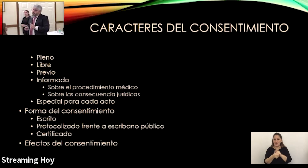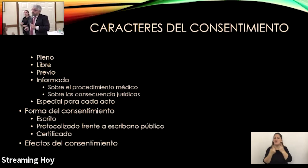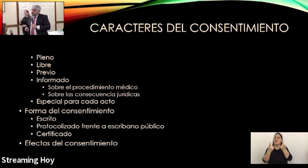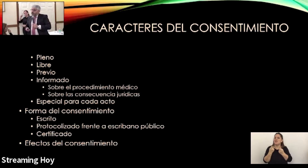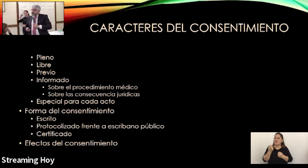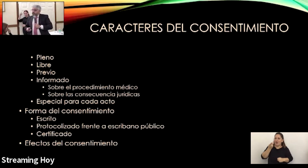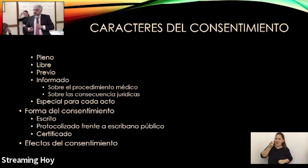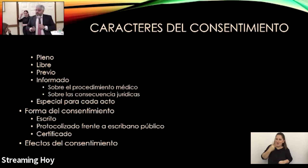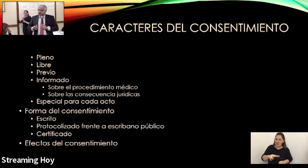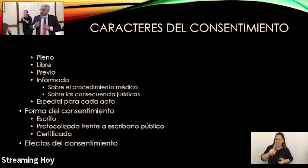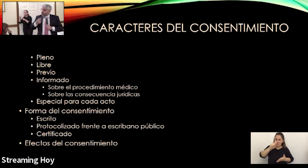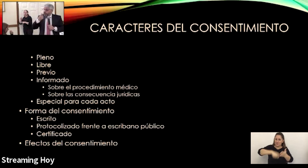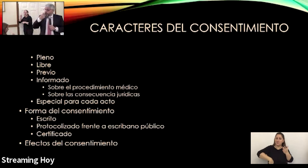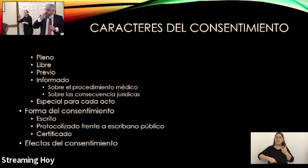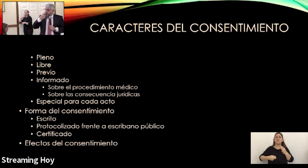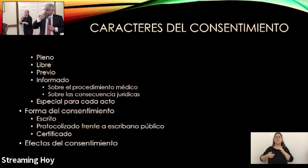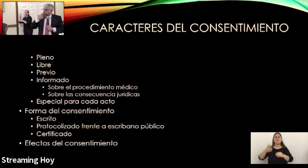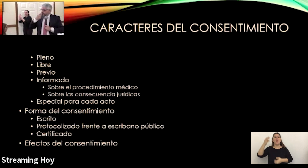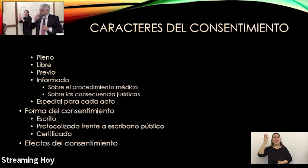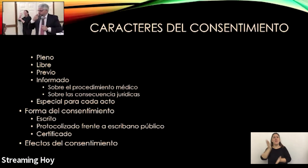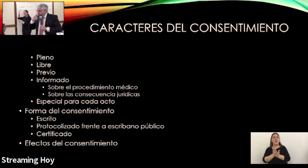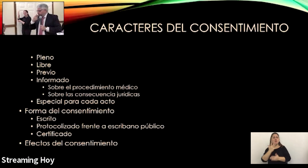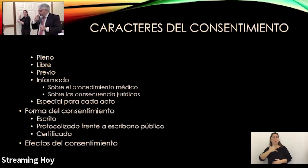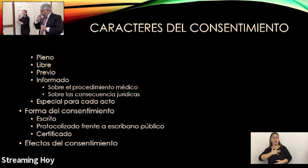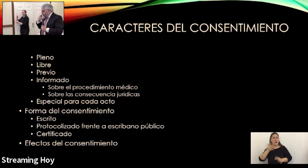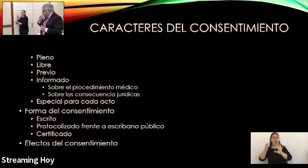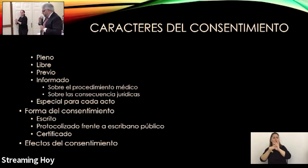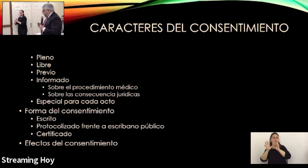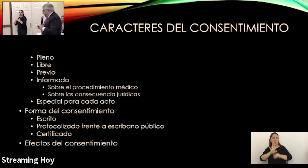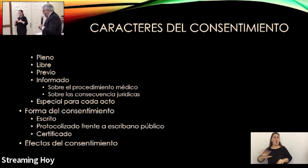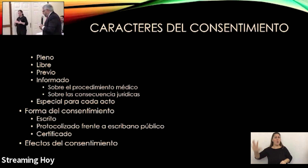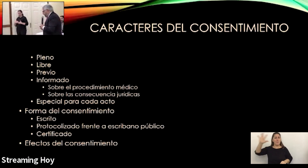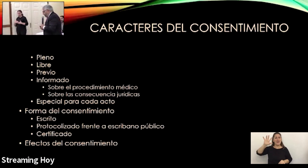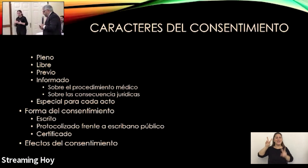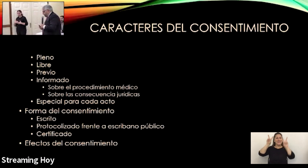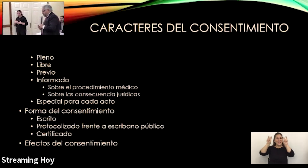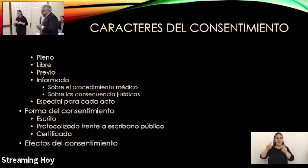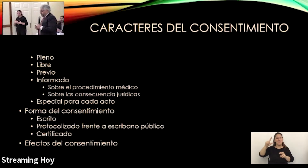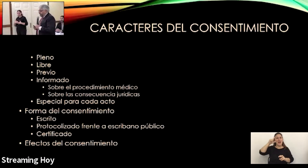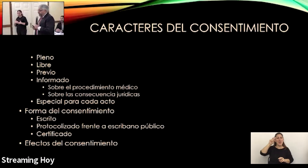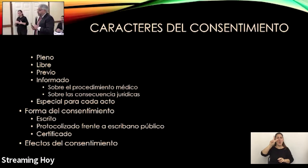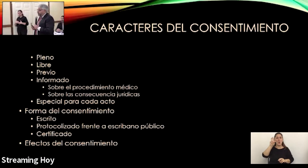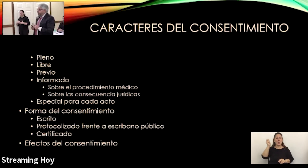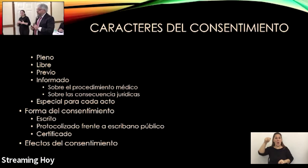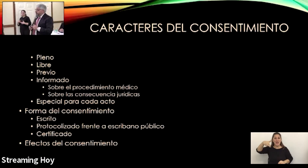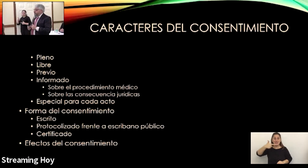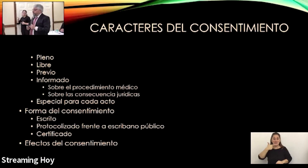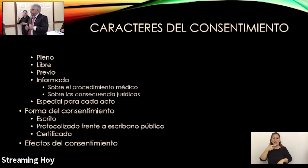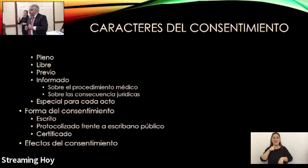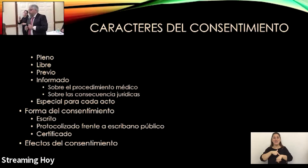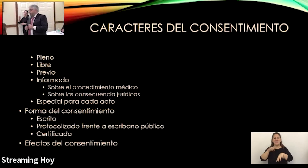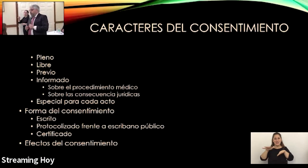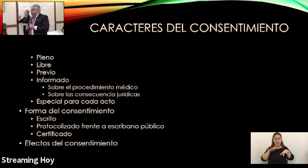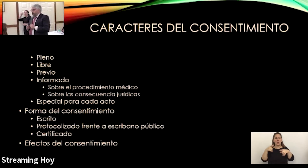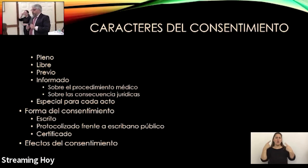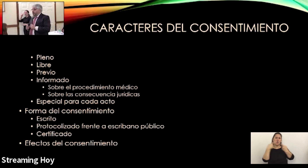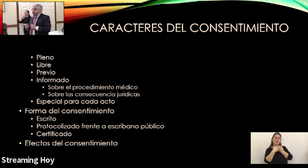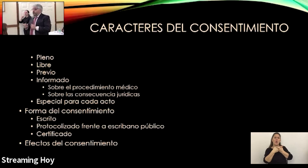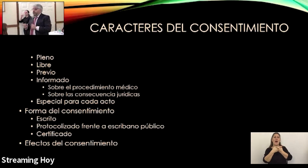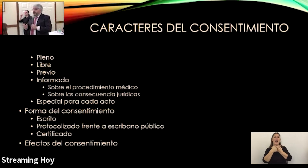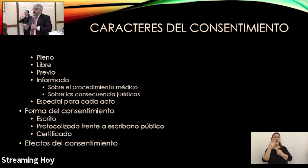El Tribunal Europeo de los Derechos Humanos, en el caso Evans, era Evans contra el Reino